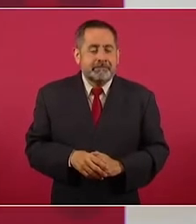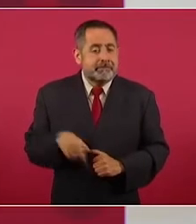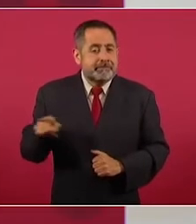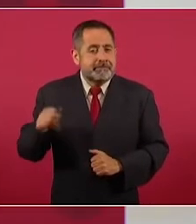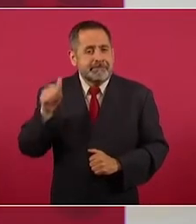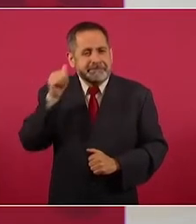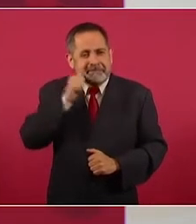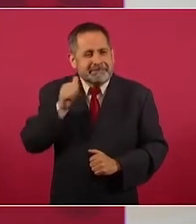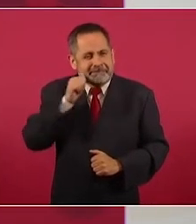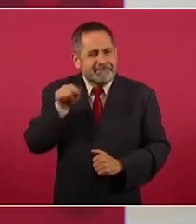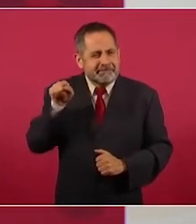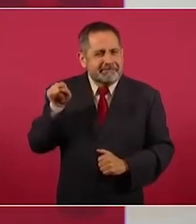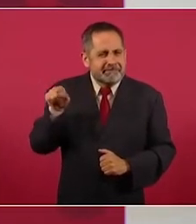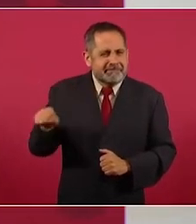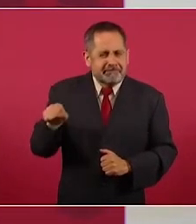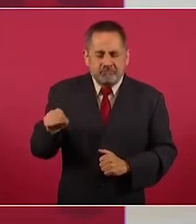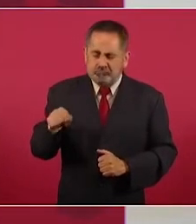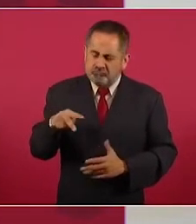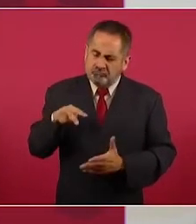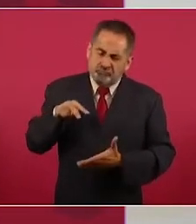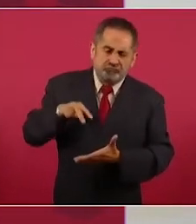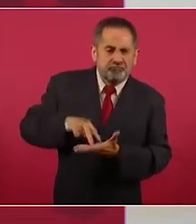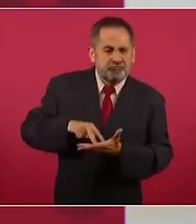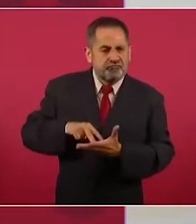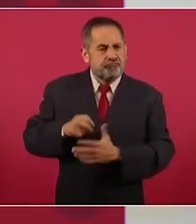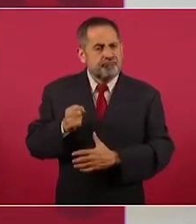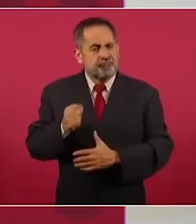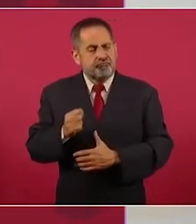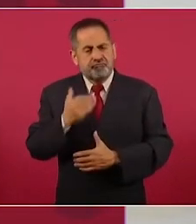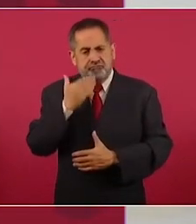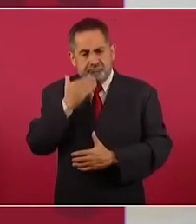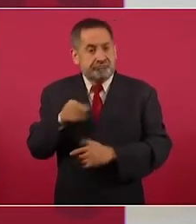siempre con una postura